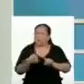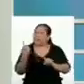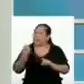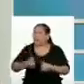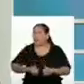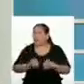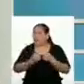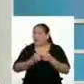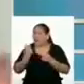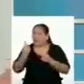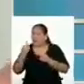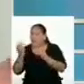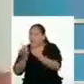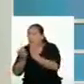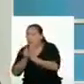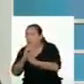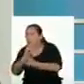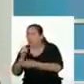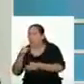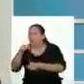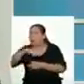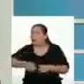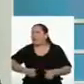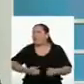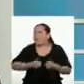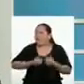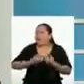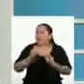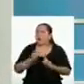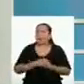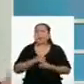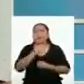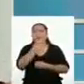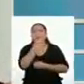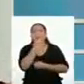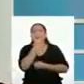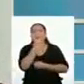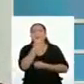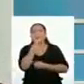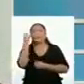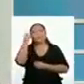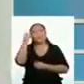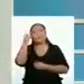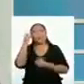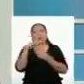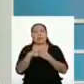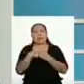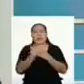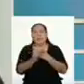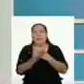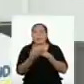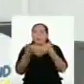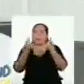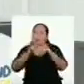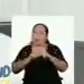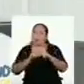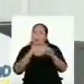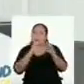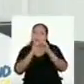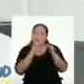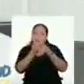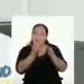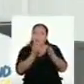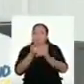exámenes. Buena pregunta, Yaremis. Dame un momento para pensarlo y ¿qué te parece si lo conversamos luego de la pausa? Sí,